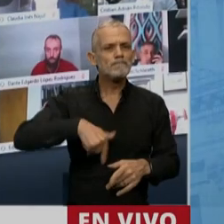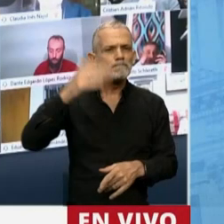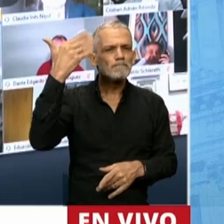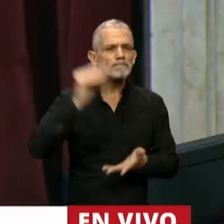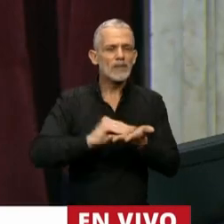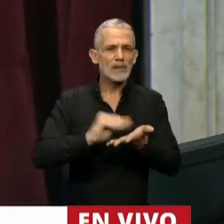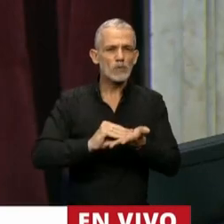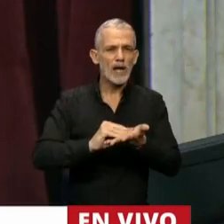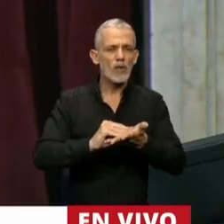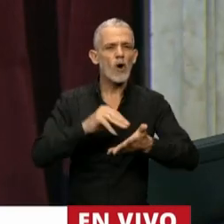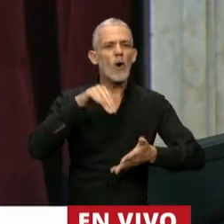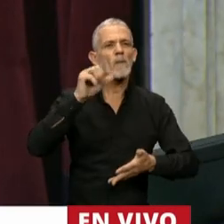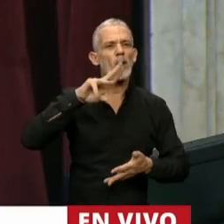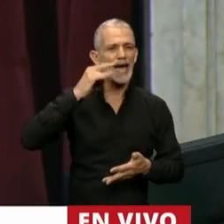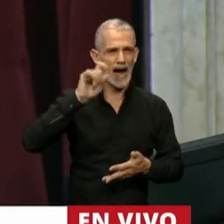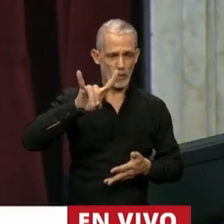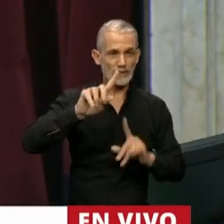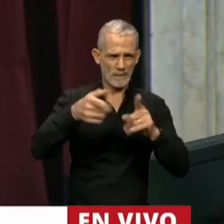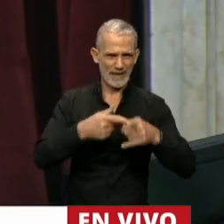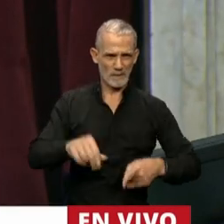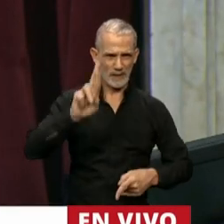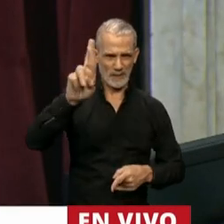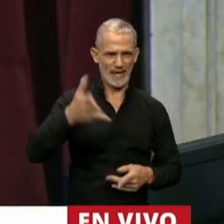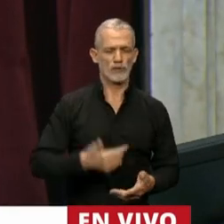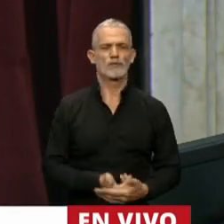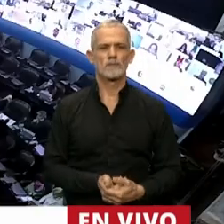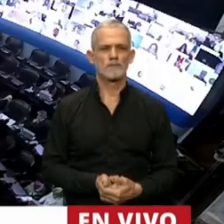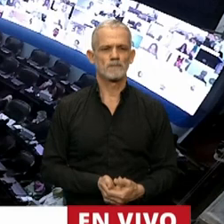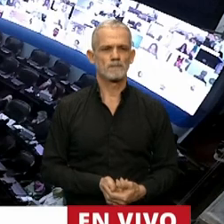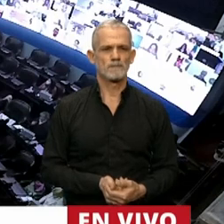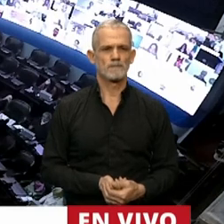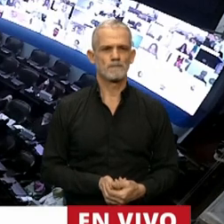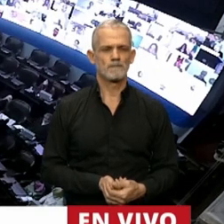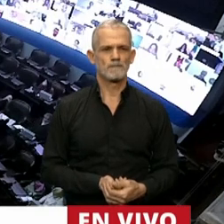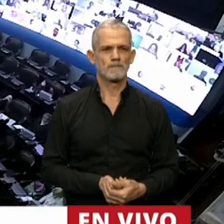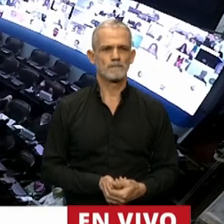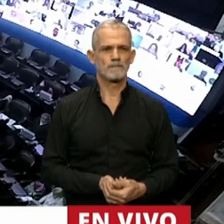uso de la palabra el diputado Leopoldo Moró para una cuestión de privilegio.